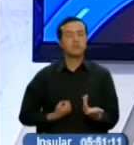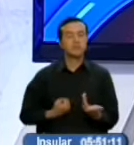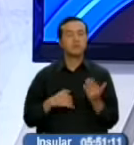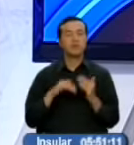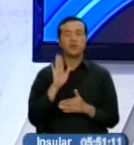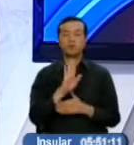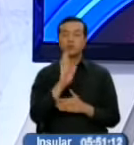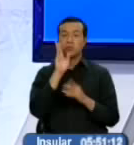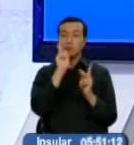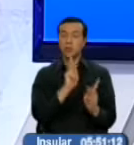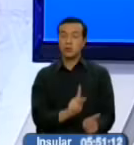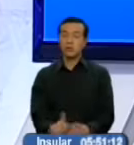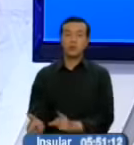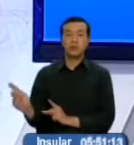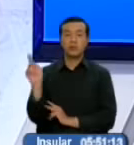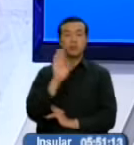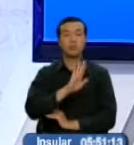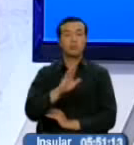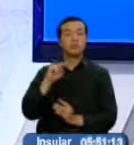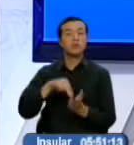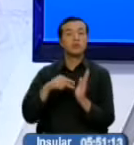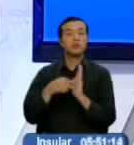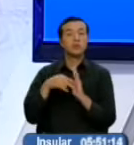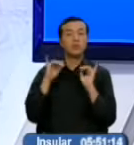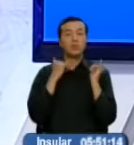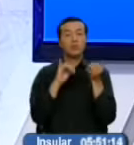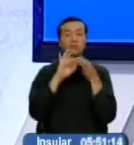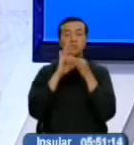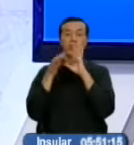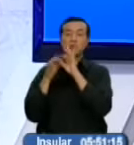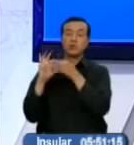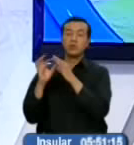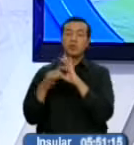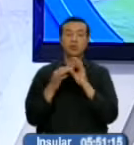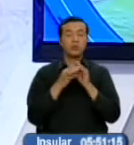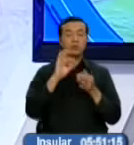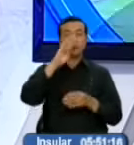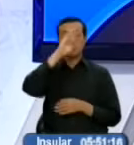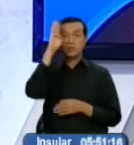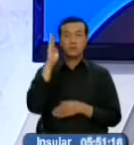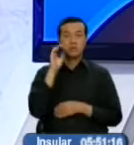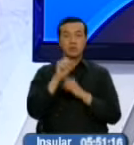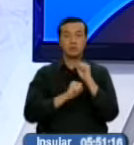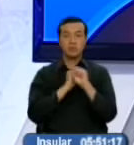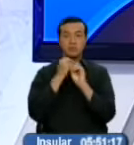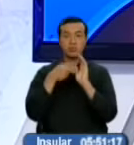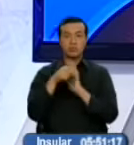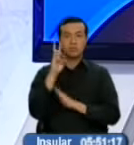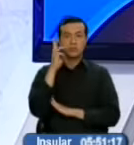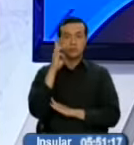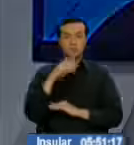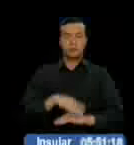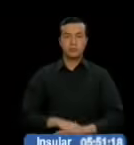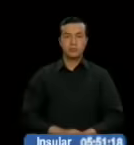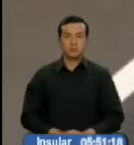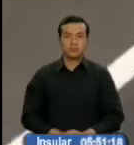su preparación dentro de lo que significarán los Juegos Olímpicos en Río de Janeiro 2016.